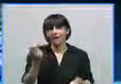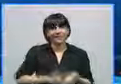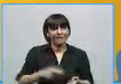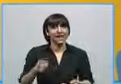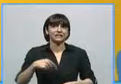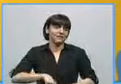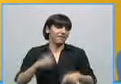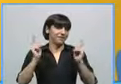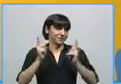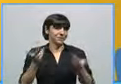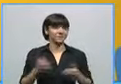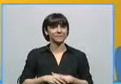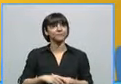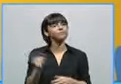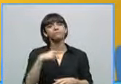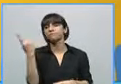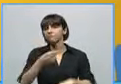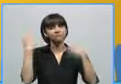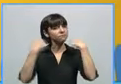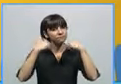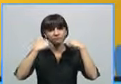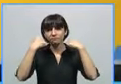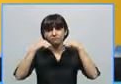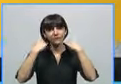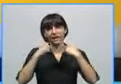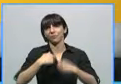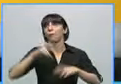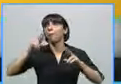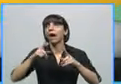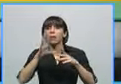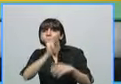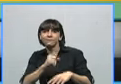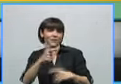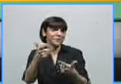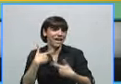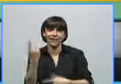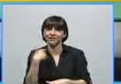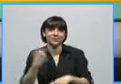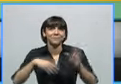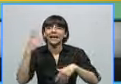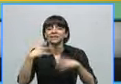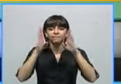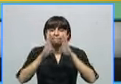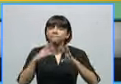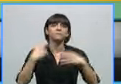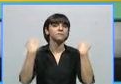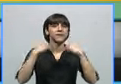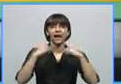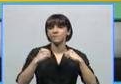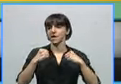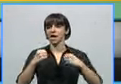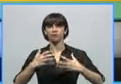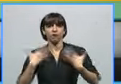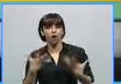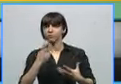estamos no entrenamos eh No hay otra secreto es entrenar estar tranquilos la entrega eh la buena energía la